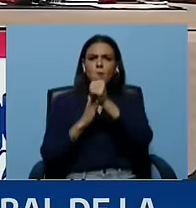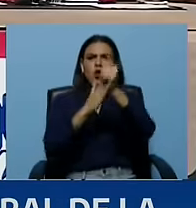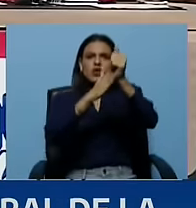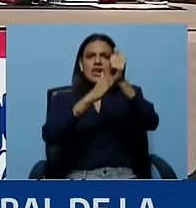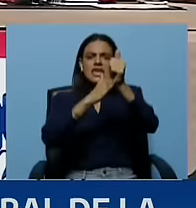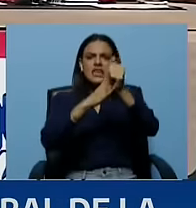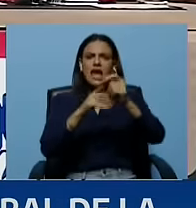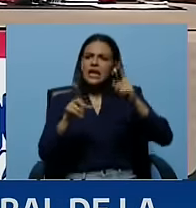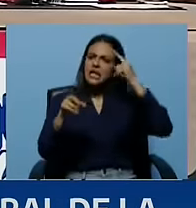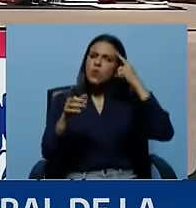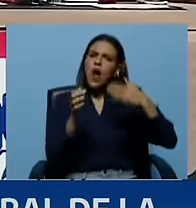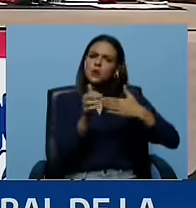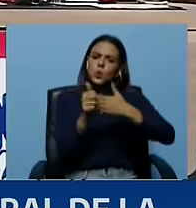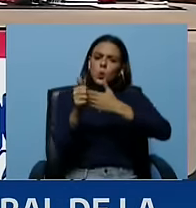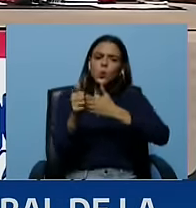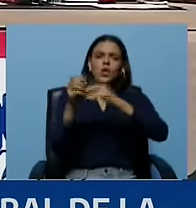nacional,